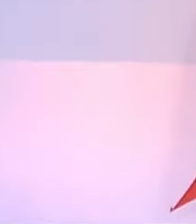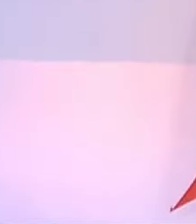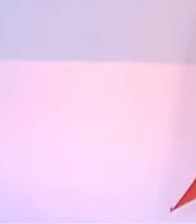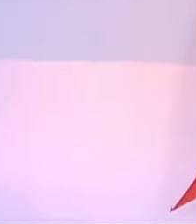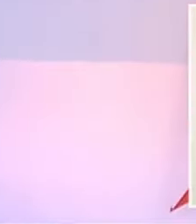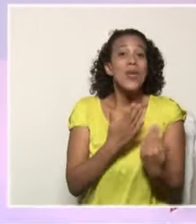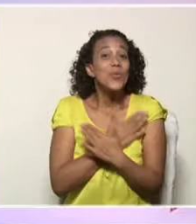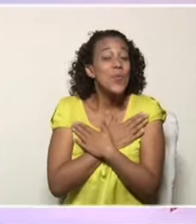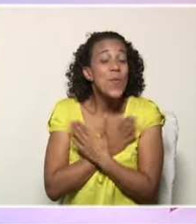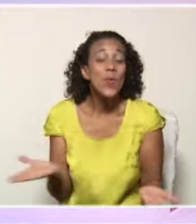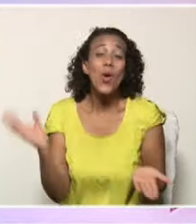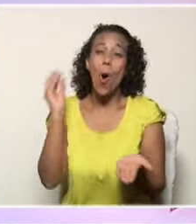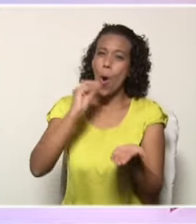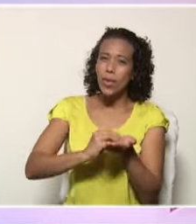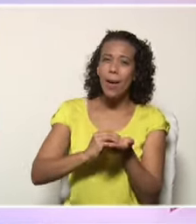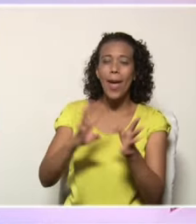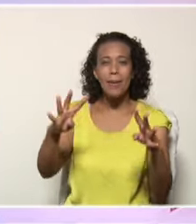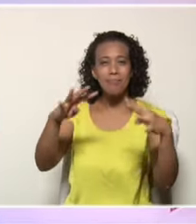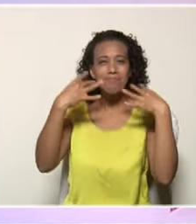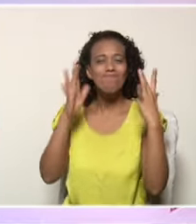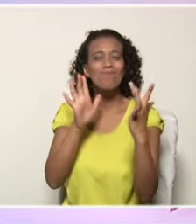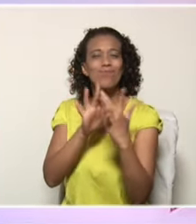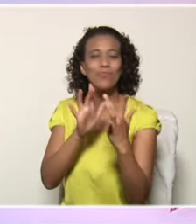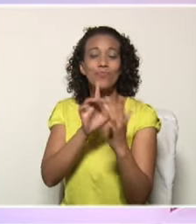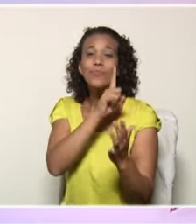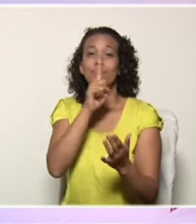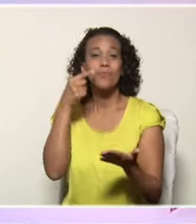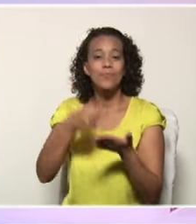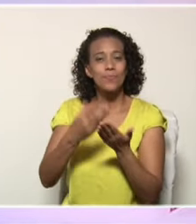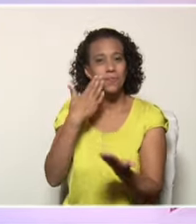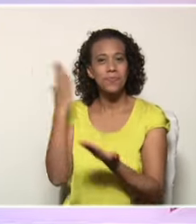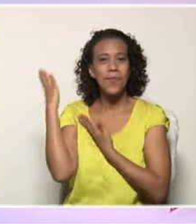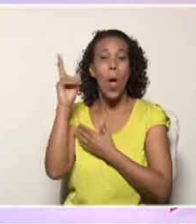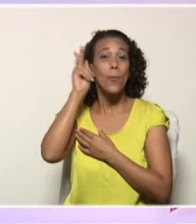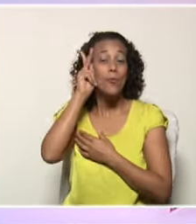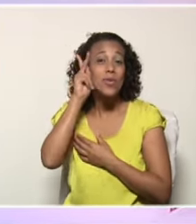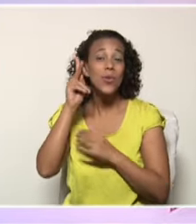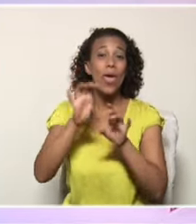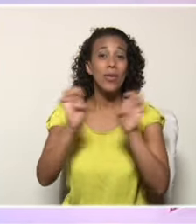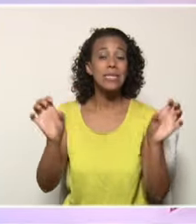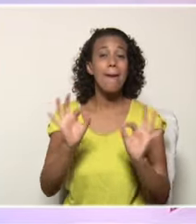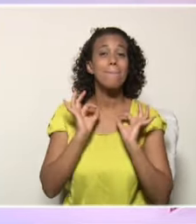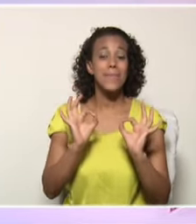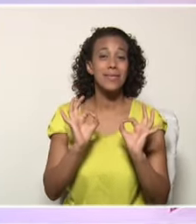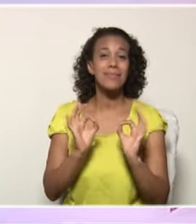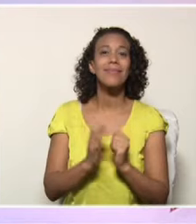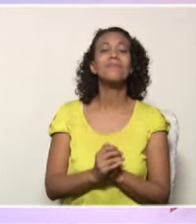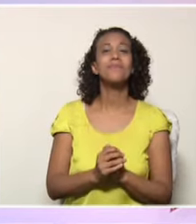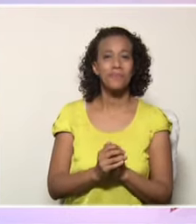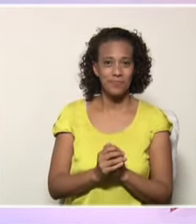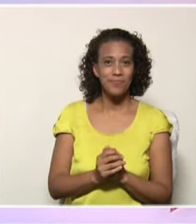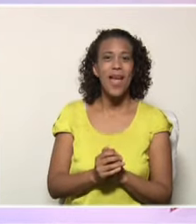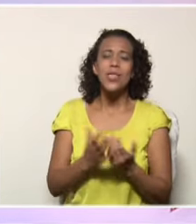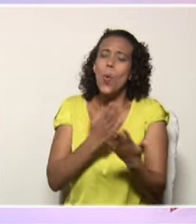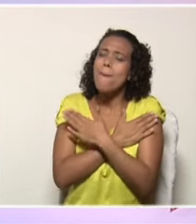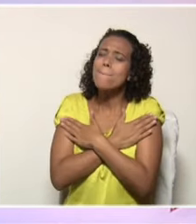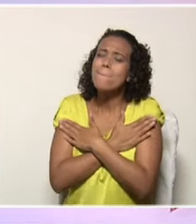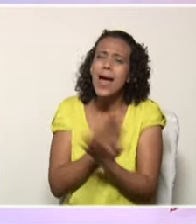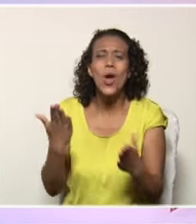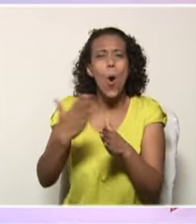Es un gusto estar nuevamente con cada uno de ustedes. Mi nombre es Sarín Herrera, profesora de Educación Especial, y es un